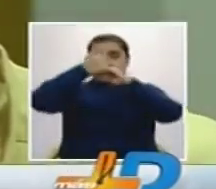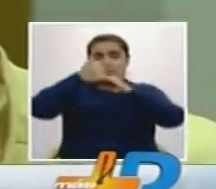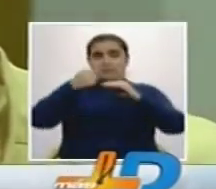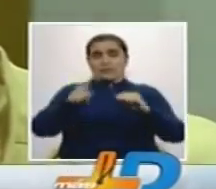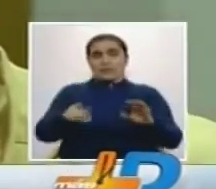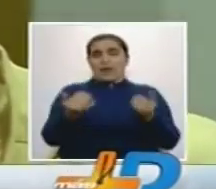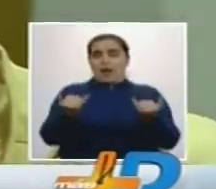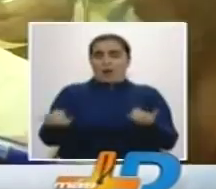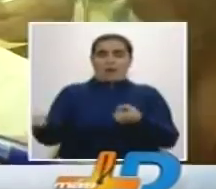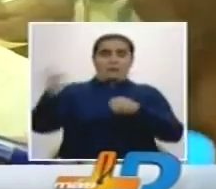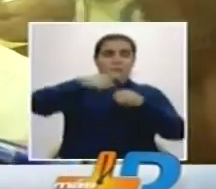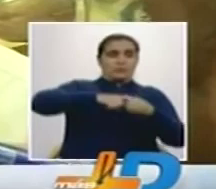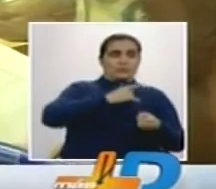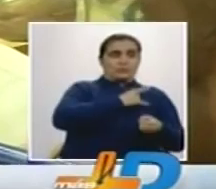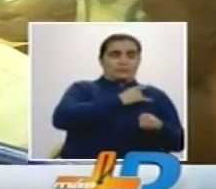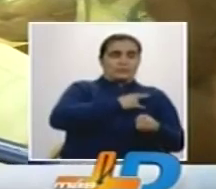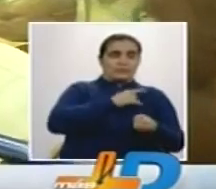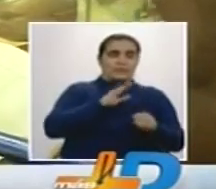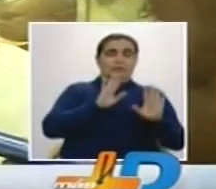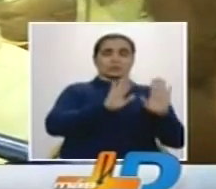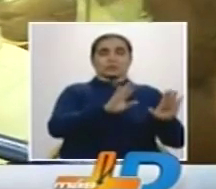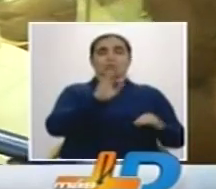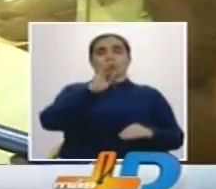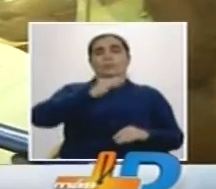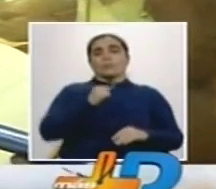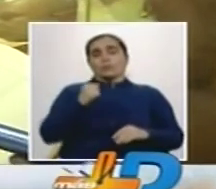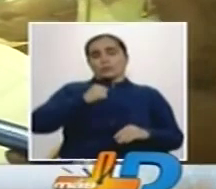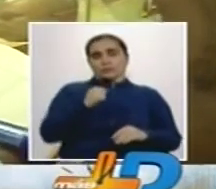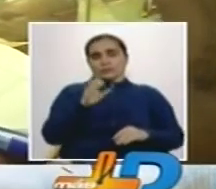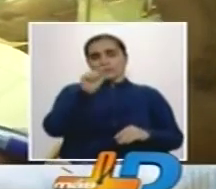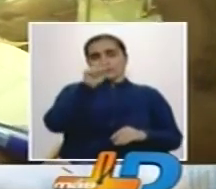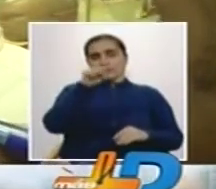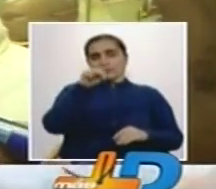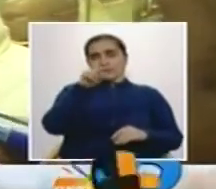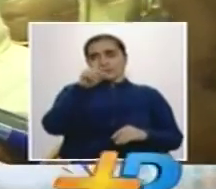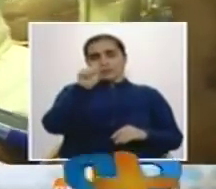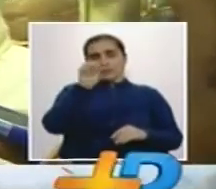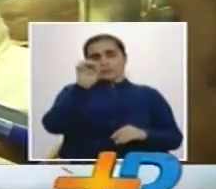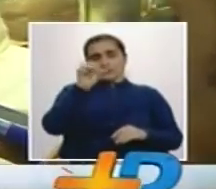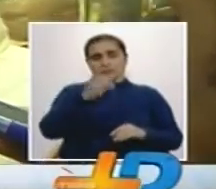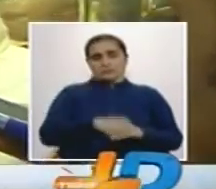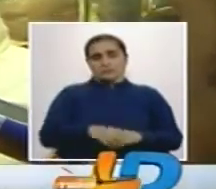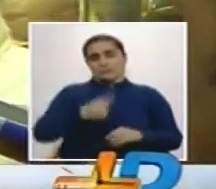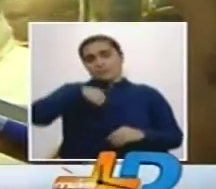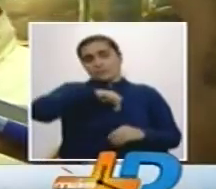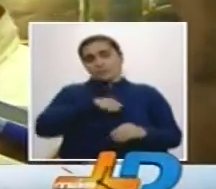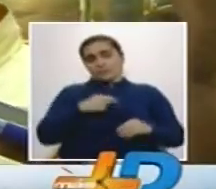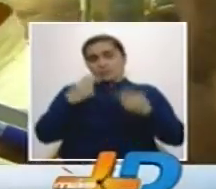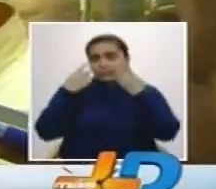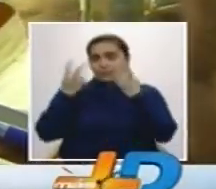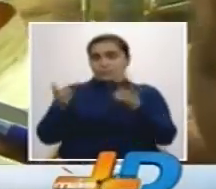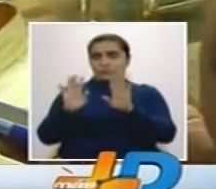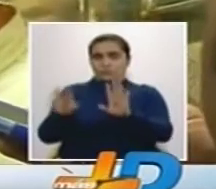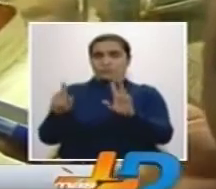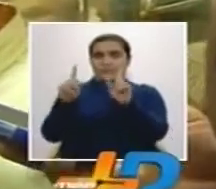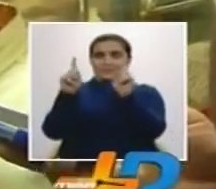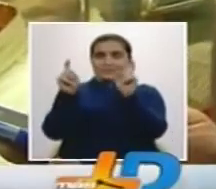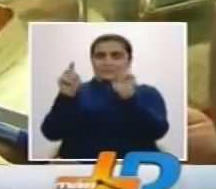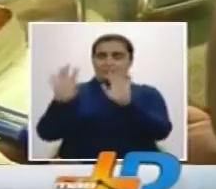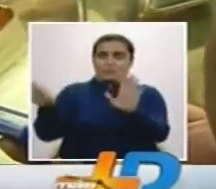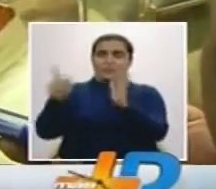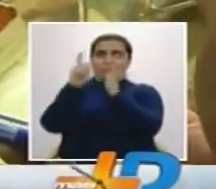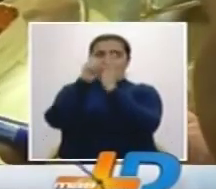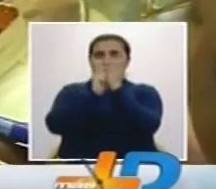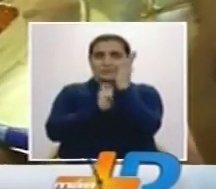con la Universidad de los Andes. Montamos todo un modelo de abastecimiento estratégico, porque una de las cosas que encontramos muy débiles es el tema contractual y de